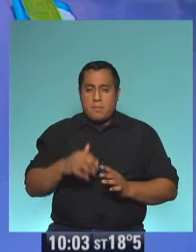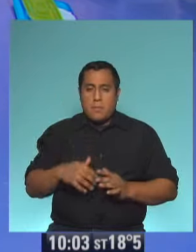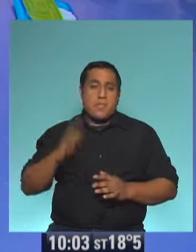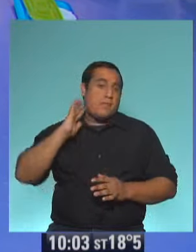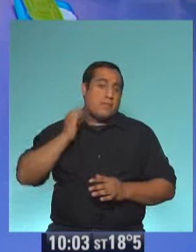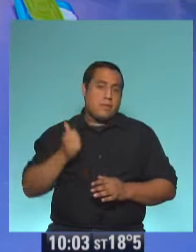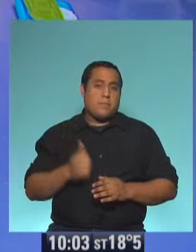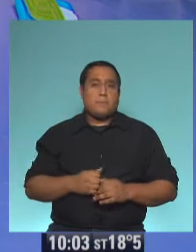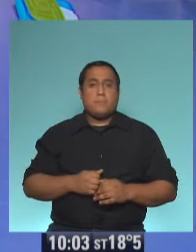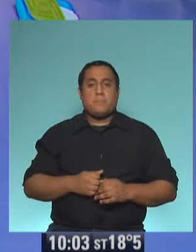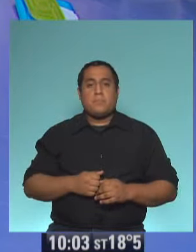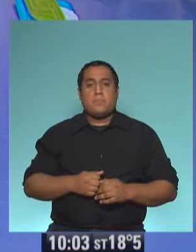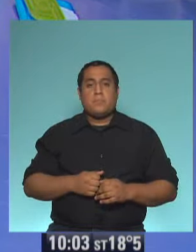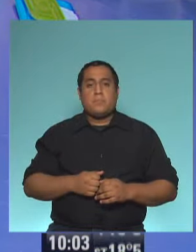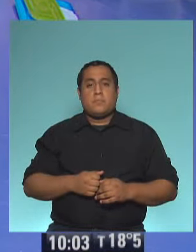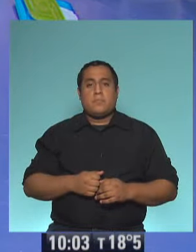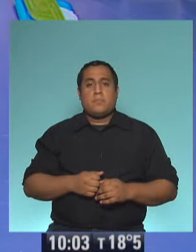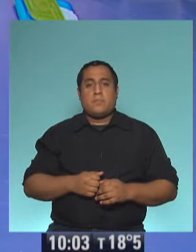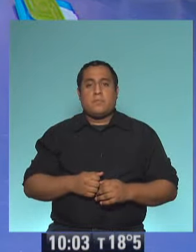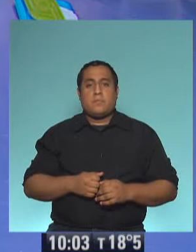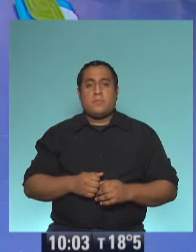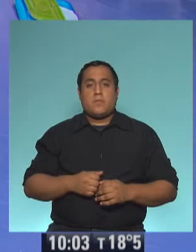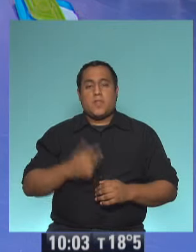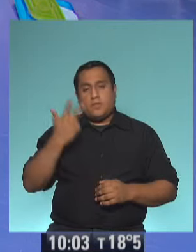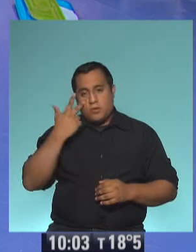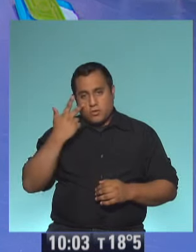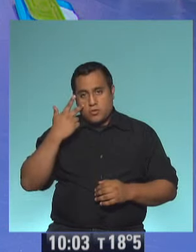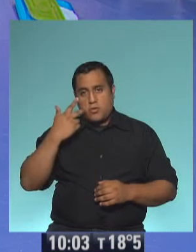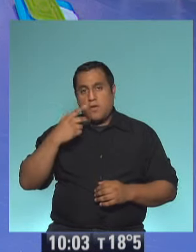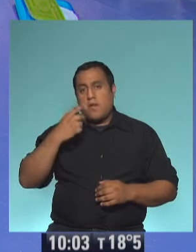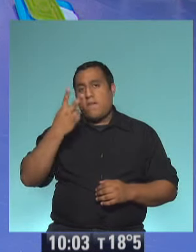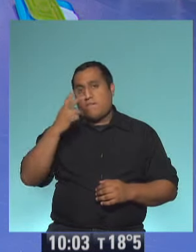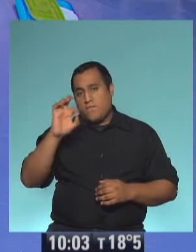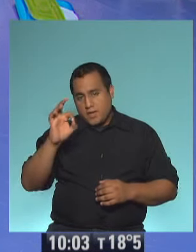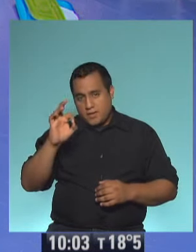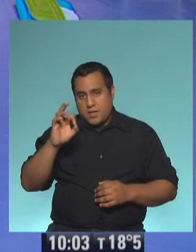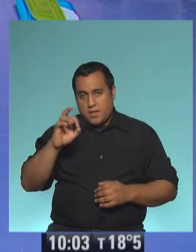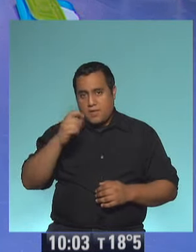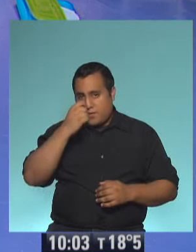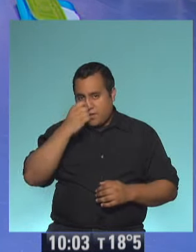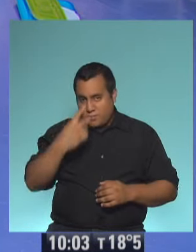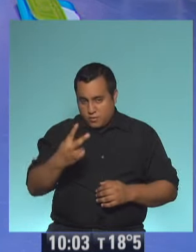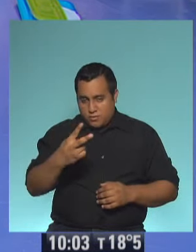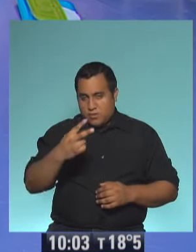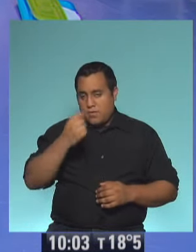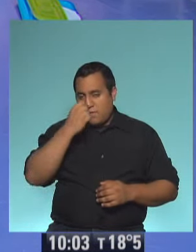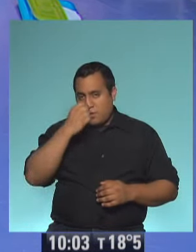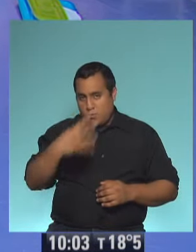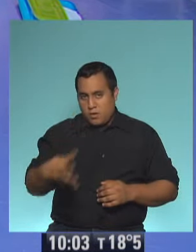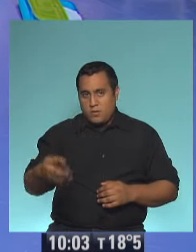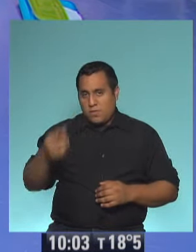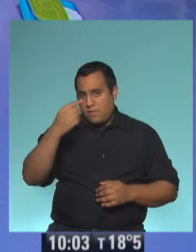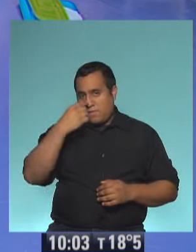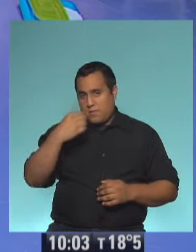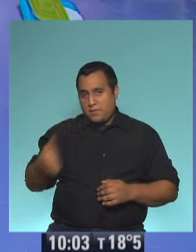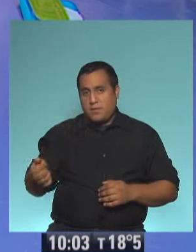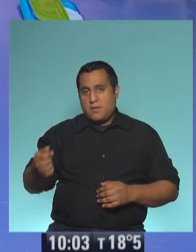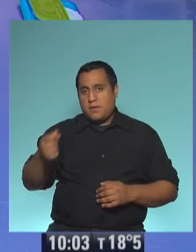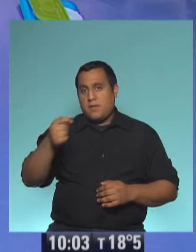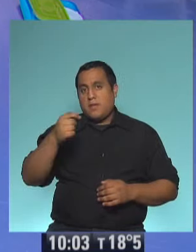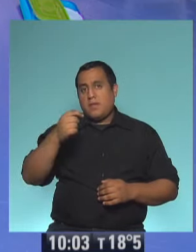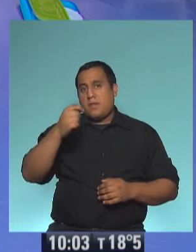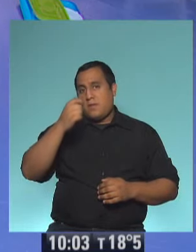4, 6, 8, 10, 12, 14, 16. 16. Acá hay. 16, y 2, 18. 2, 4, y 2, 20. 6, 8, 22, 24, 10, 26 12, y